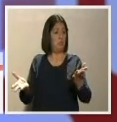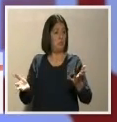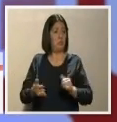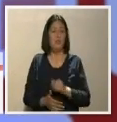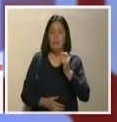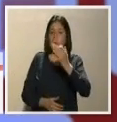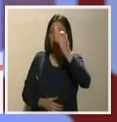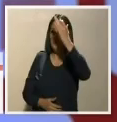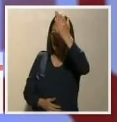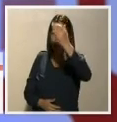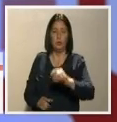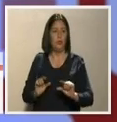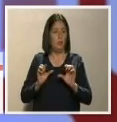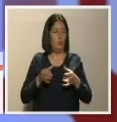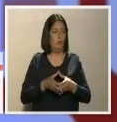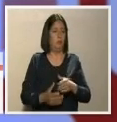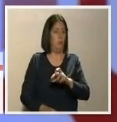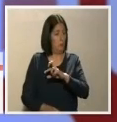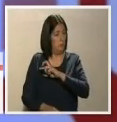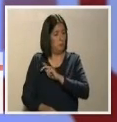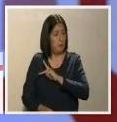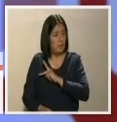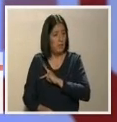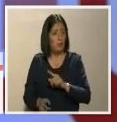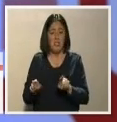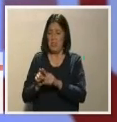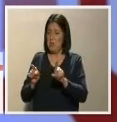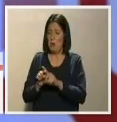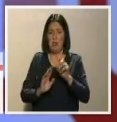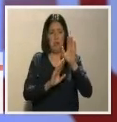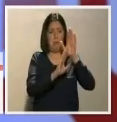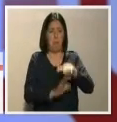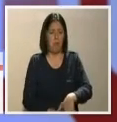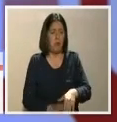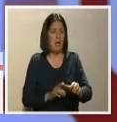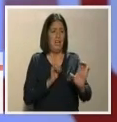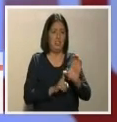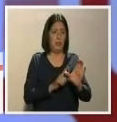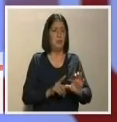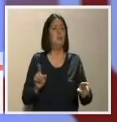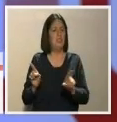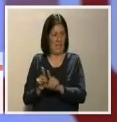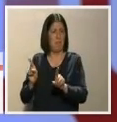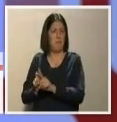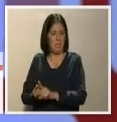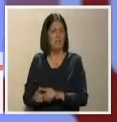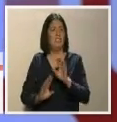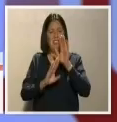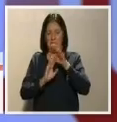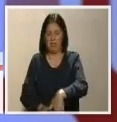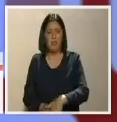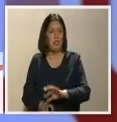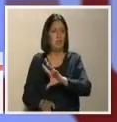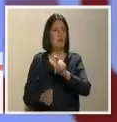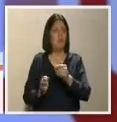un futuro gobierno de Fuerza Popular, así como derrotamos al terrorismo, tendremos la capacidad de derrotar a la delincuencia.